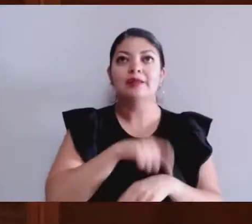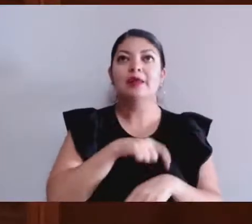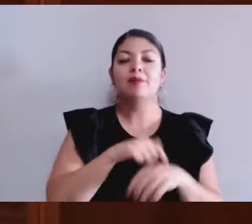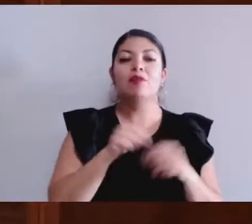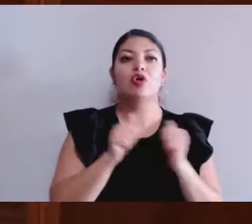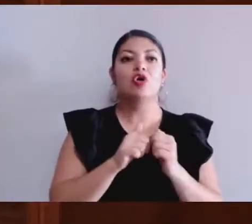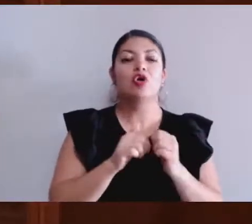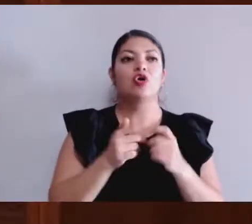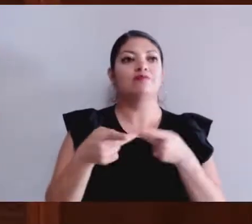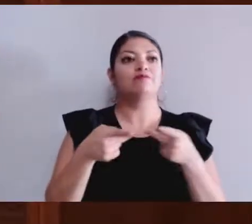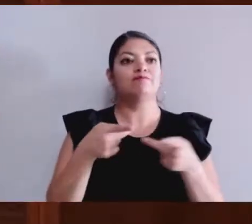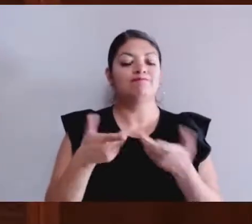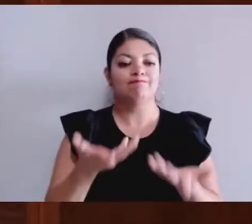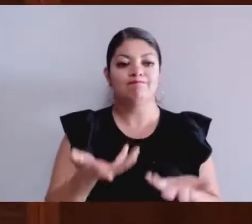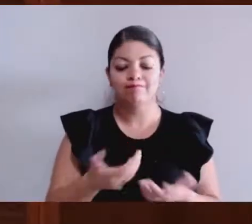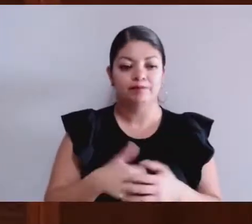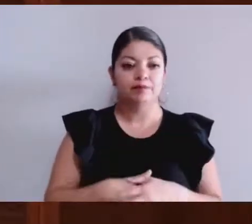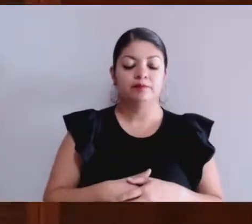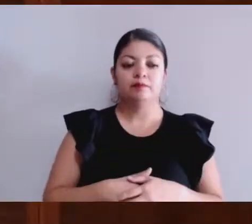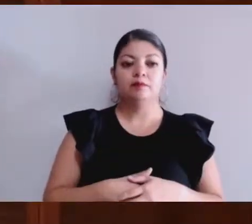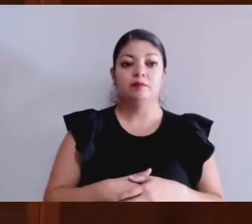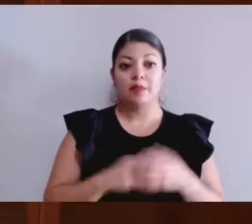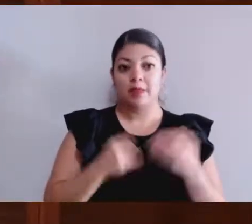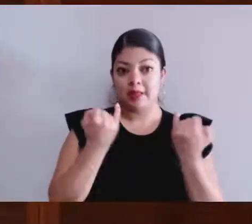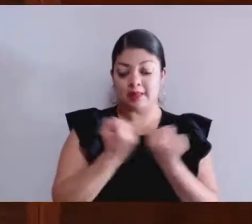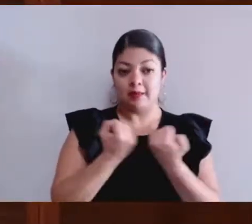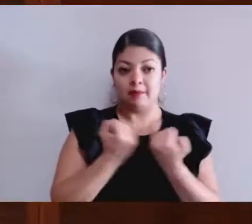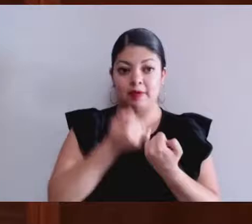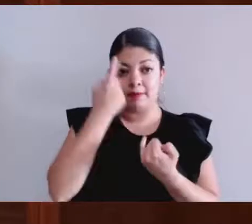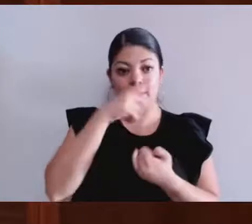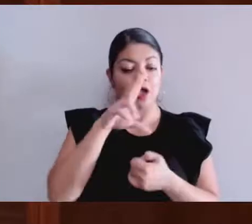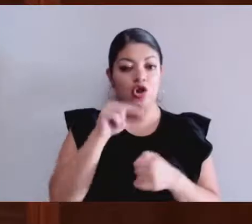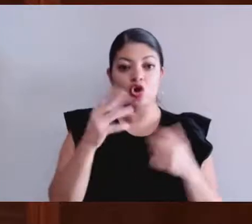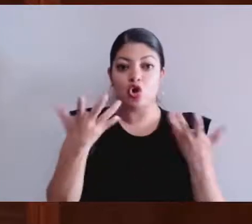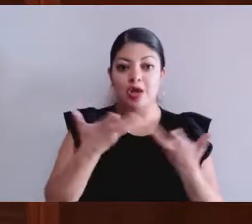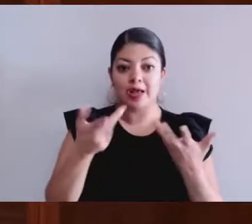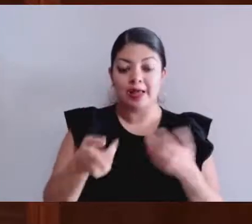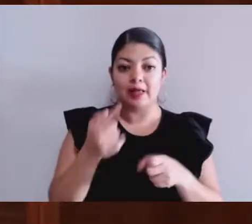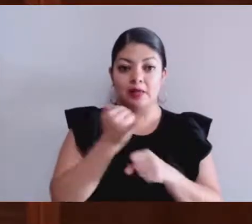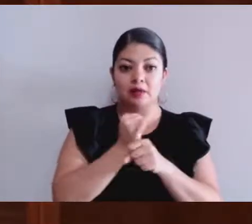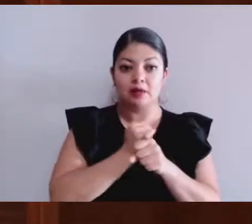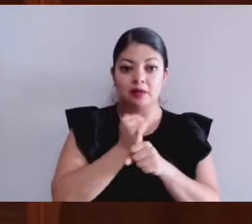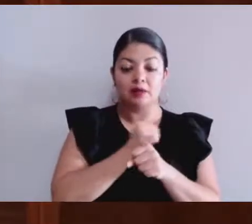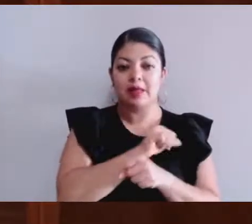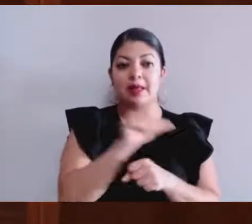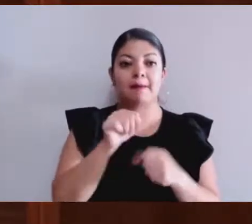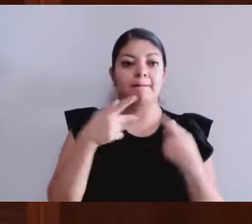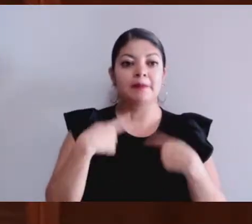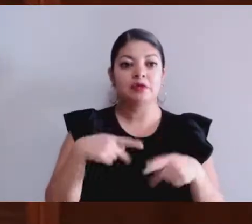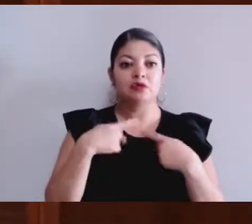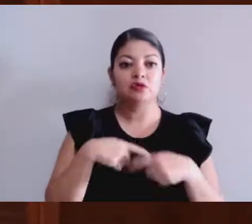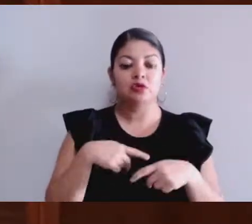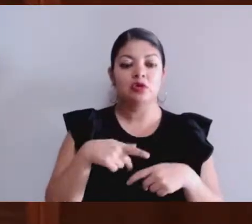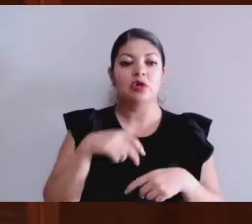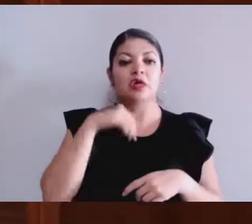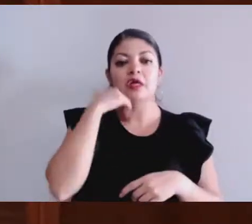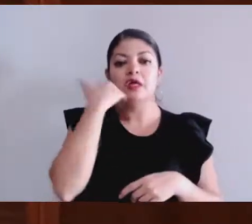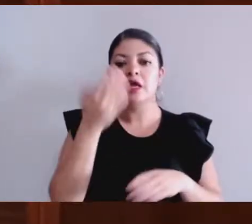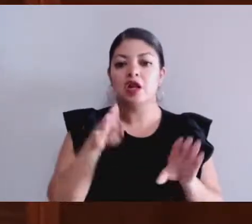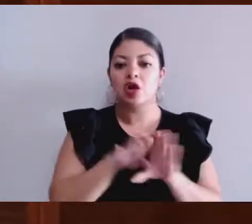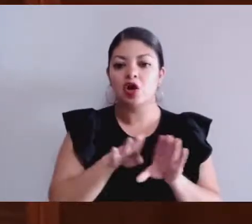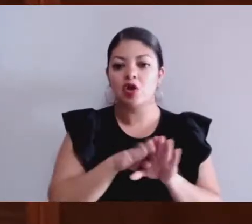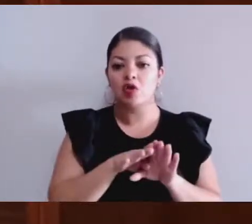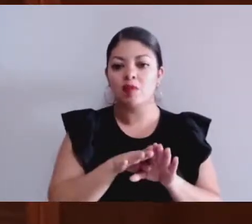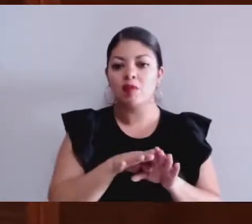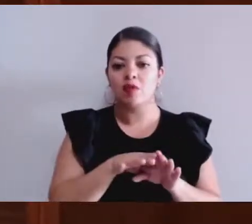planeado. Y también para que no se realicen estas inspecciones a las personas con afán de